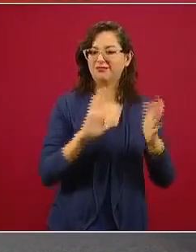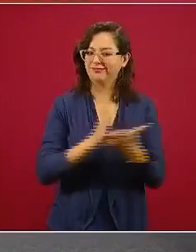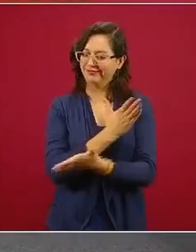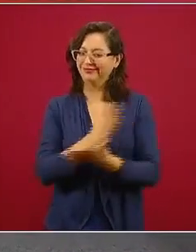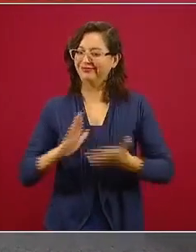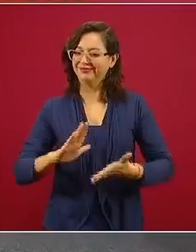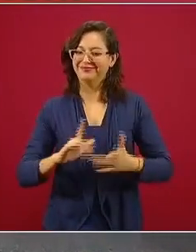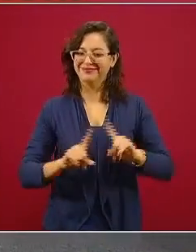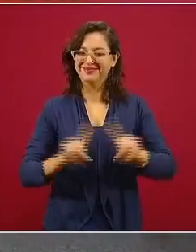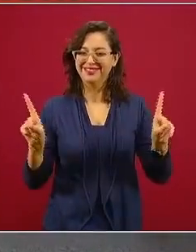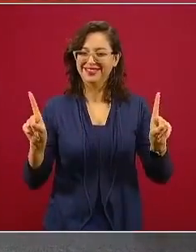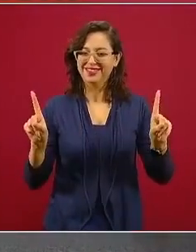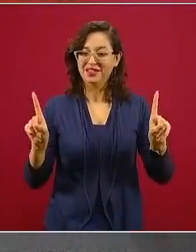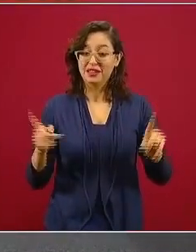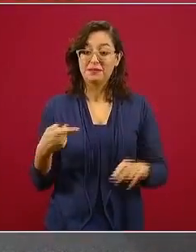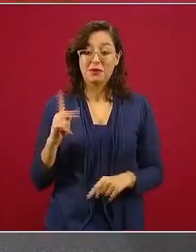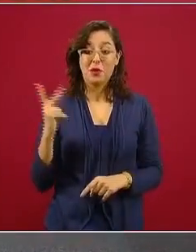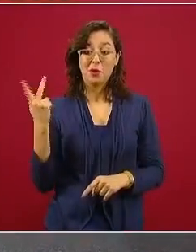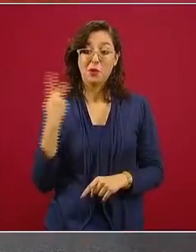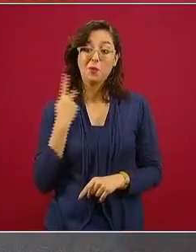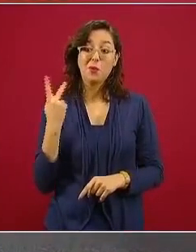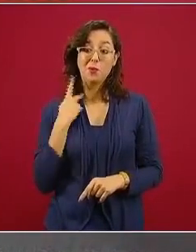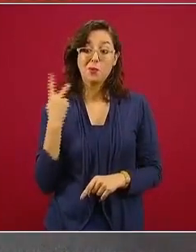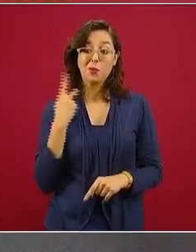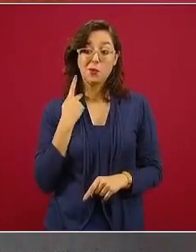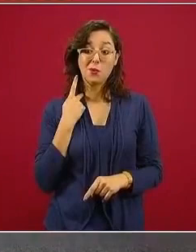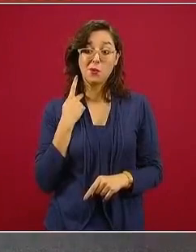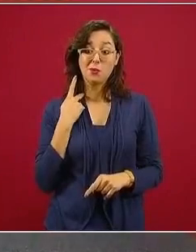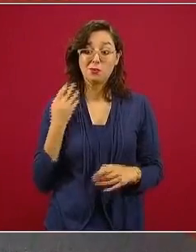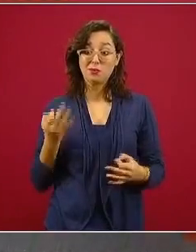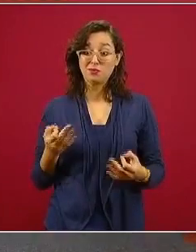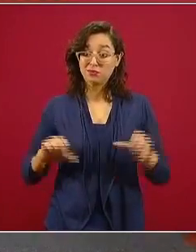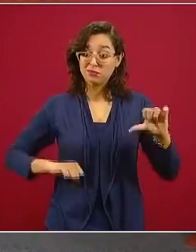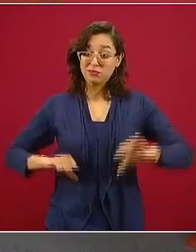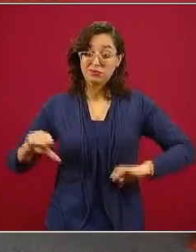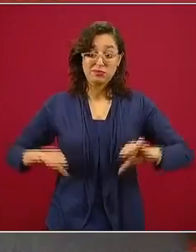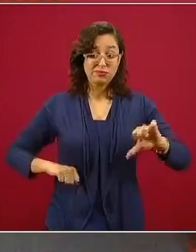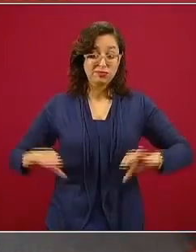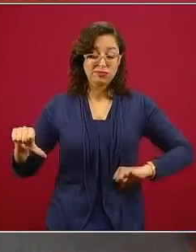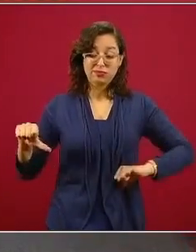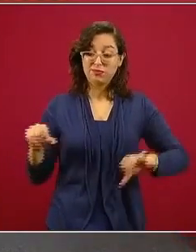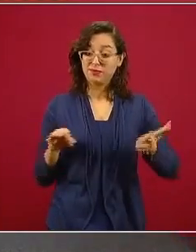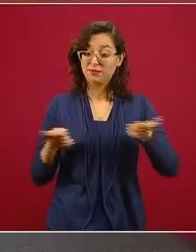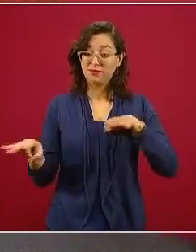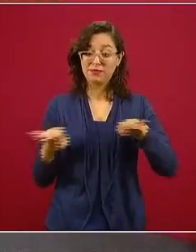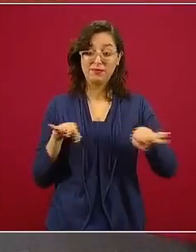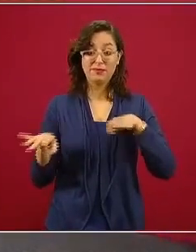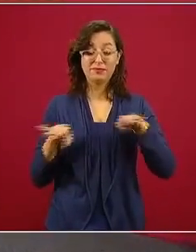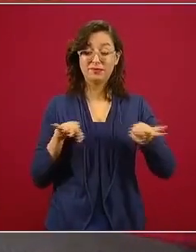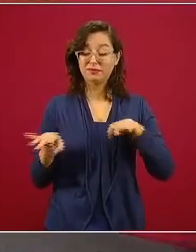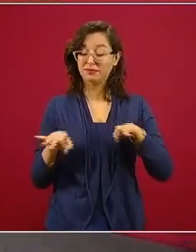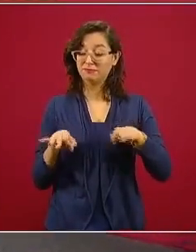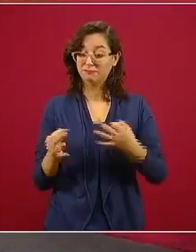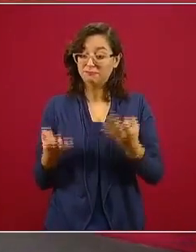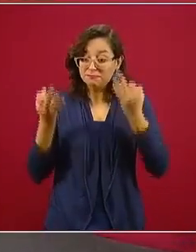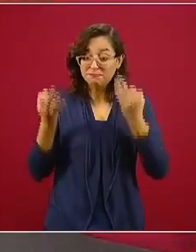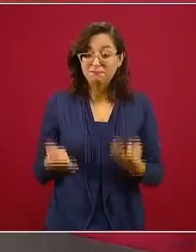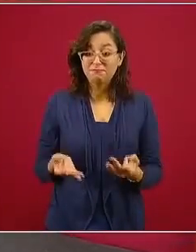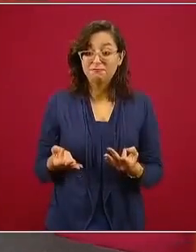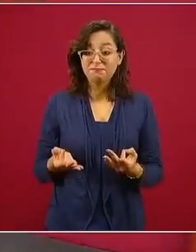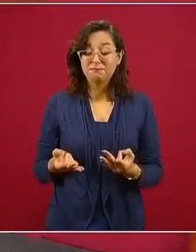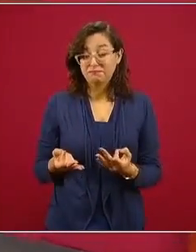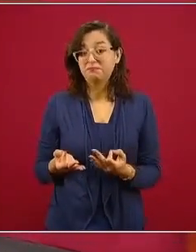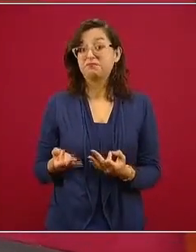política es una actividad, es un oficio, algunos dicen